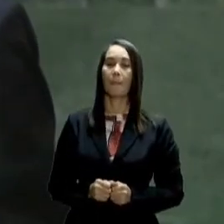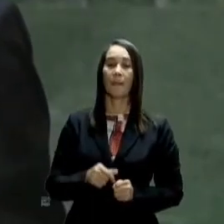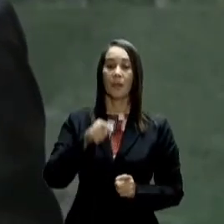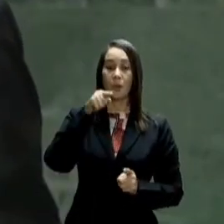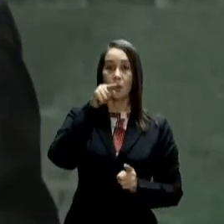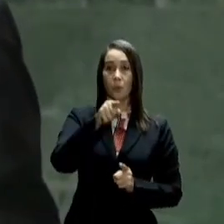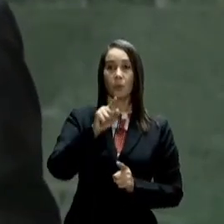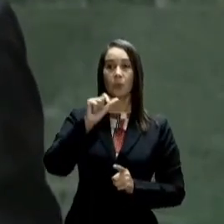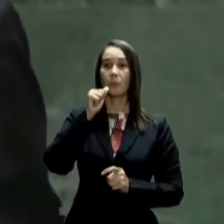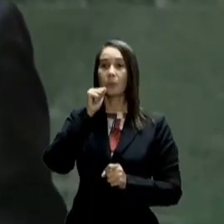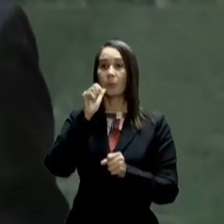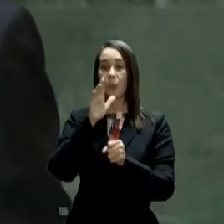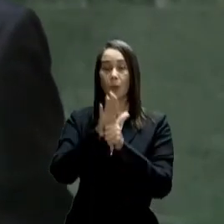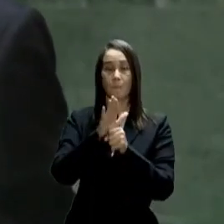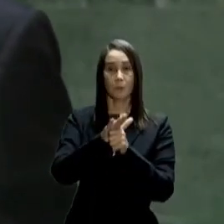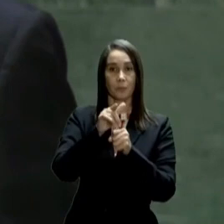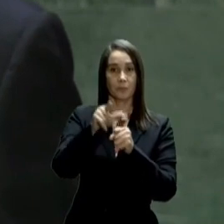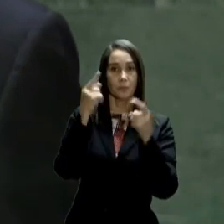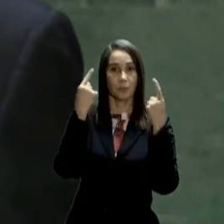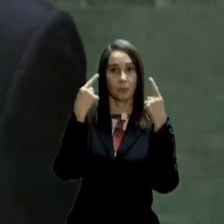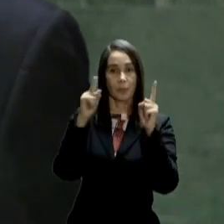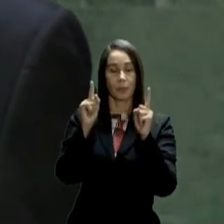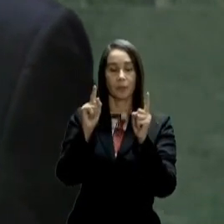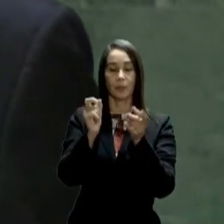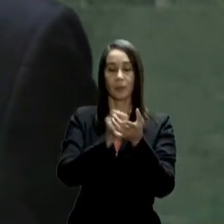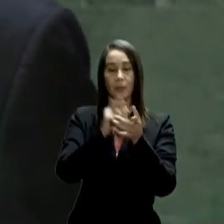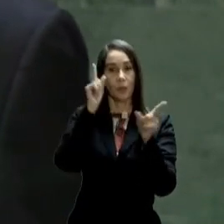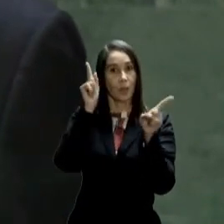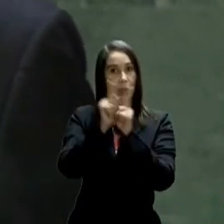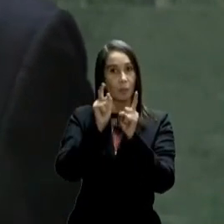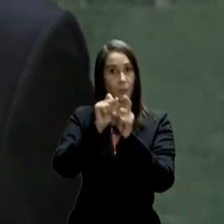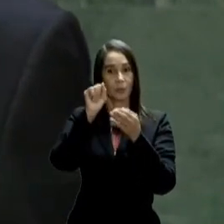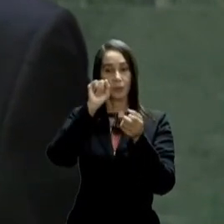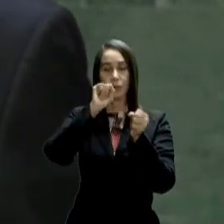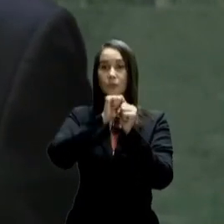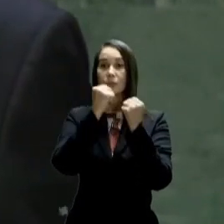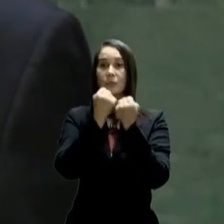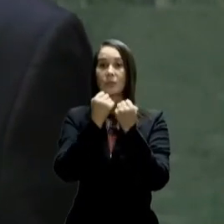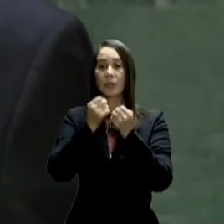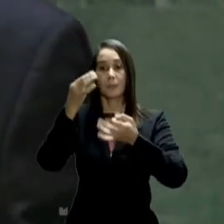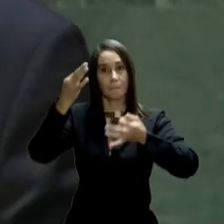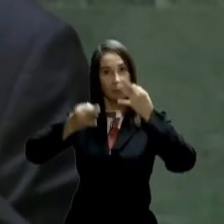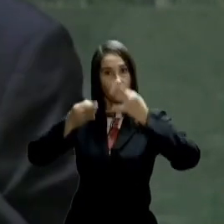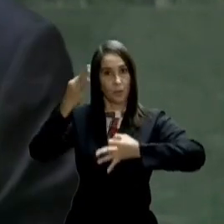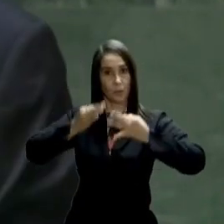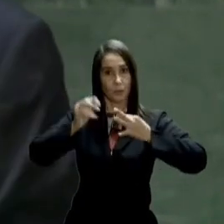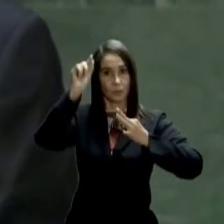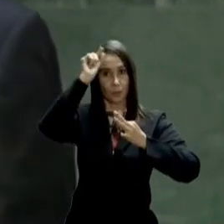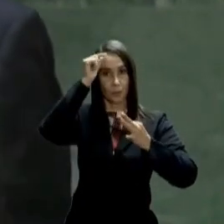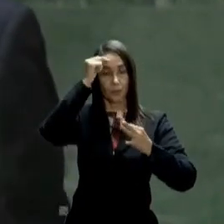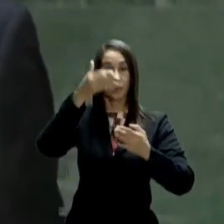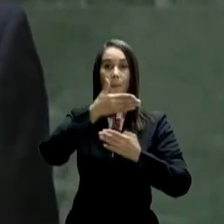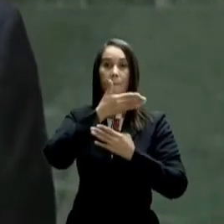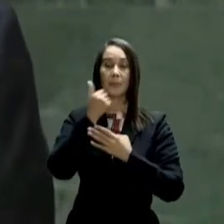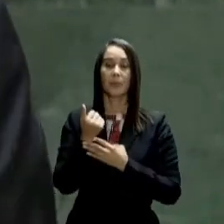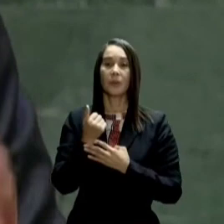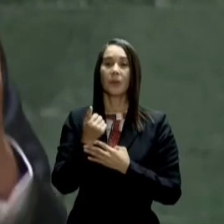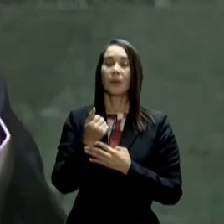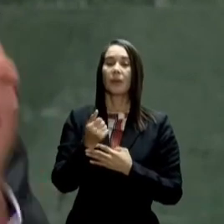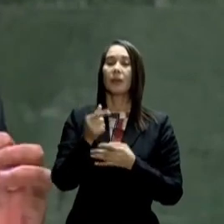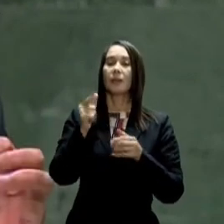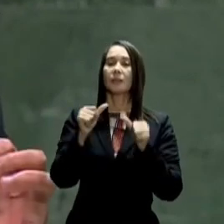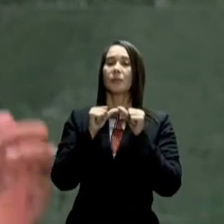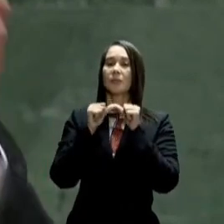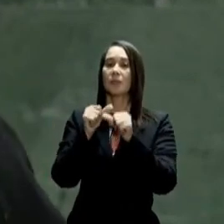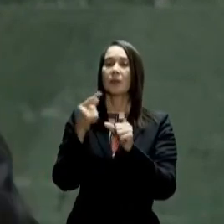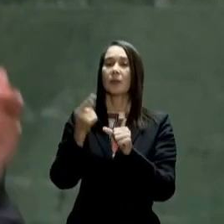nuestro compromiso para alcanzar un contrato social más justo y un Estado más efectivo ha sido y